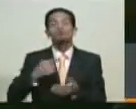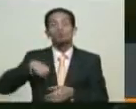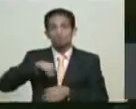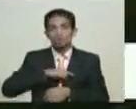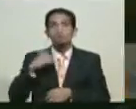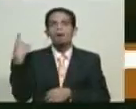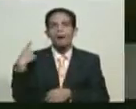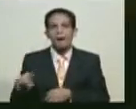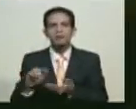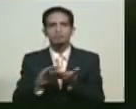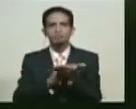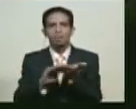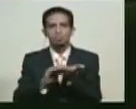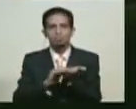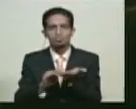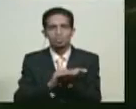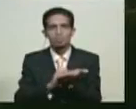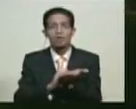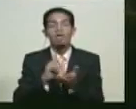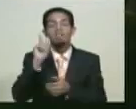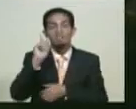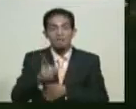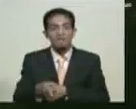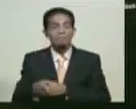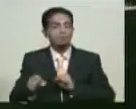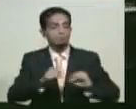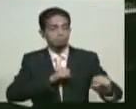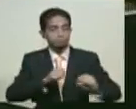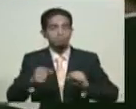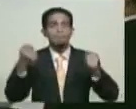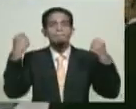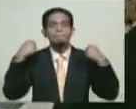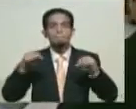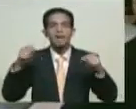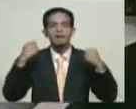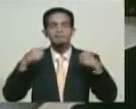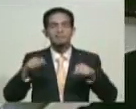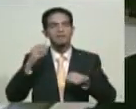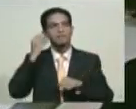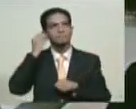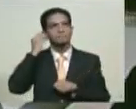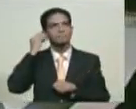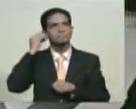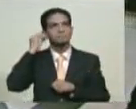alternativa y debemos acrecentarla, fortalecerla. Es el otro punto que